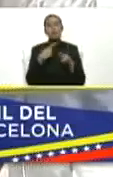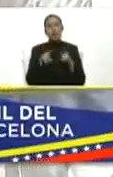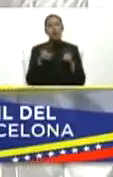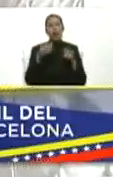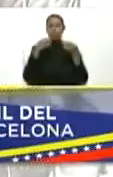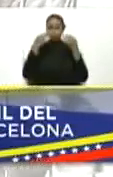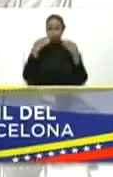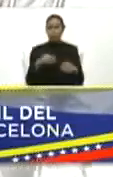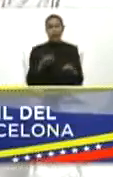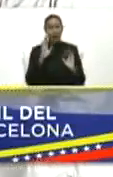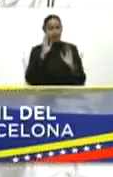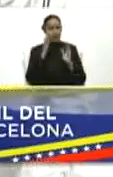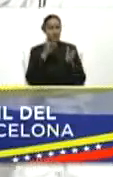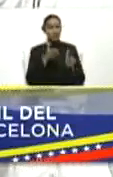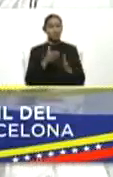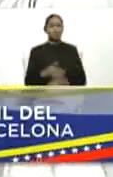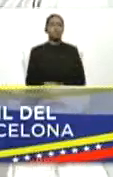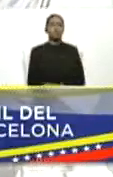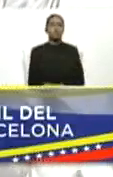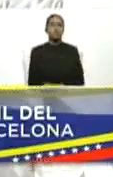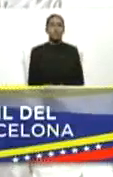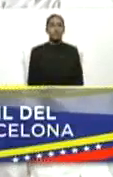intensiva.